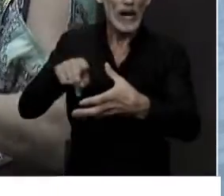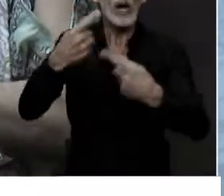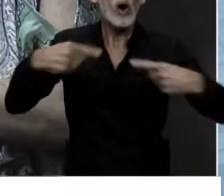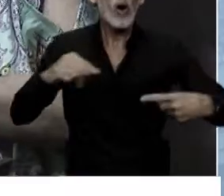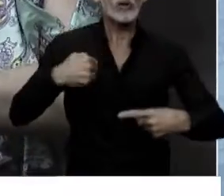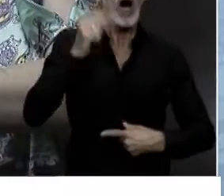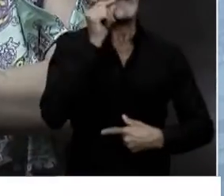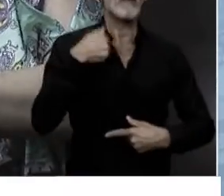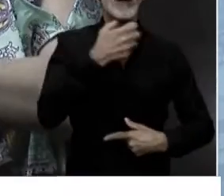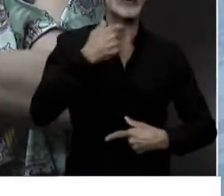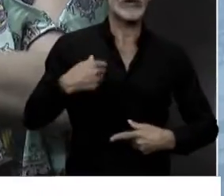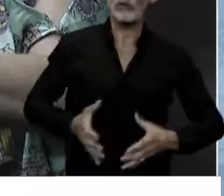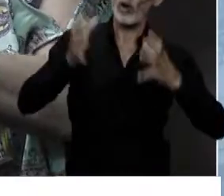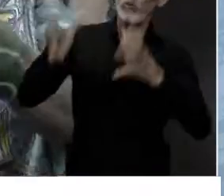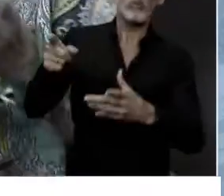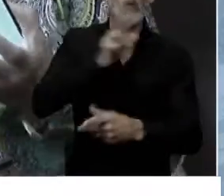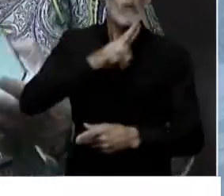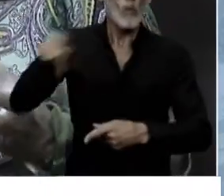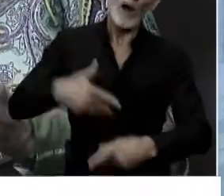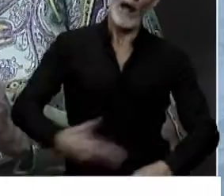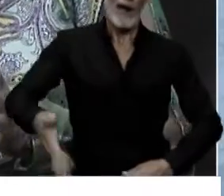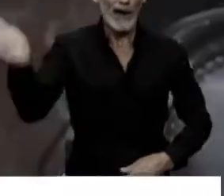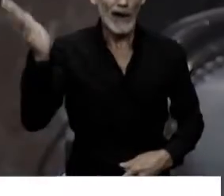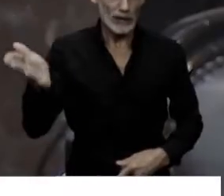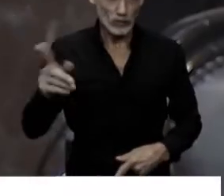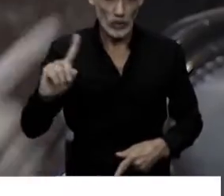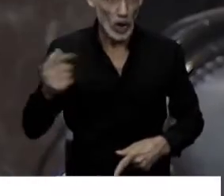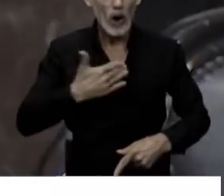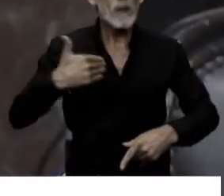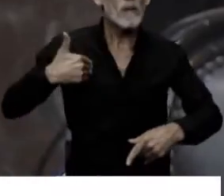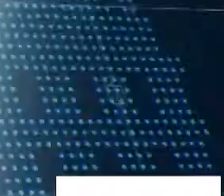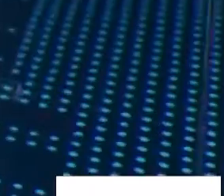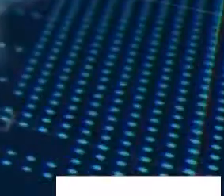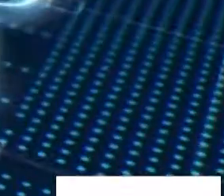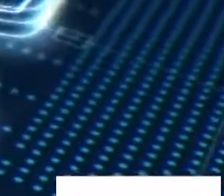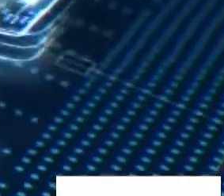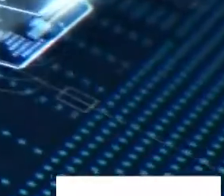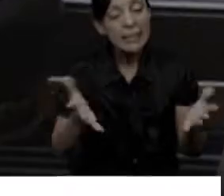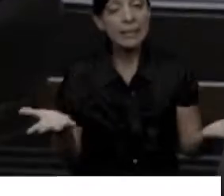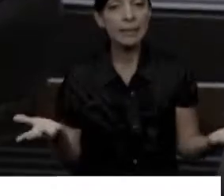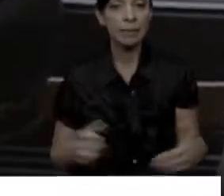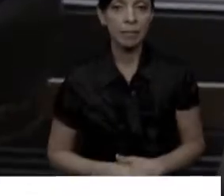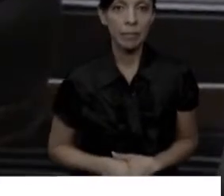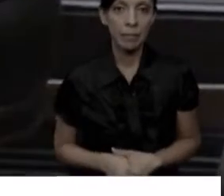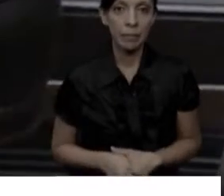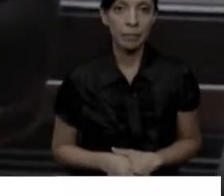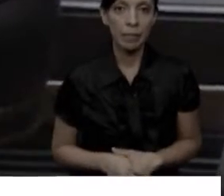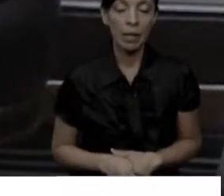deseos paternalistas. No, la maternidad es deseada o no será.